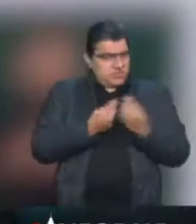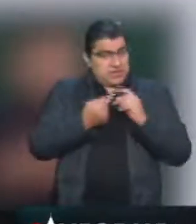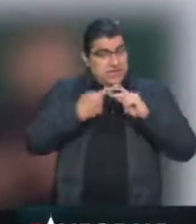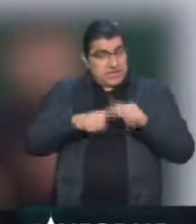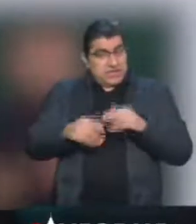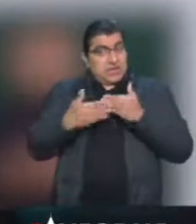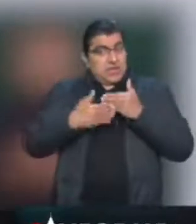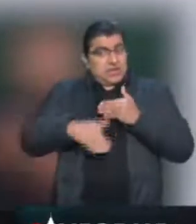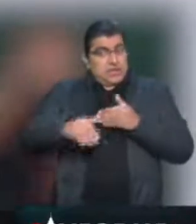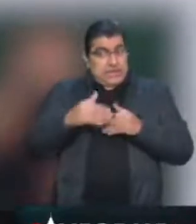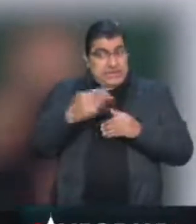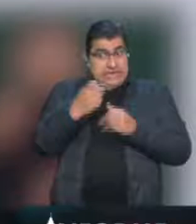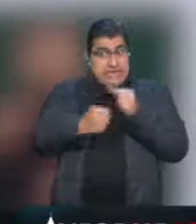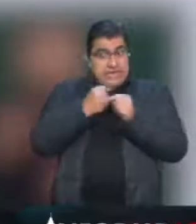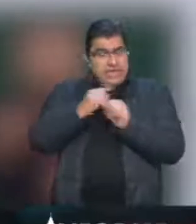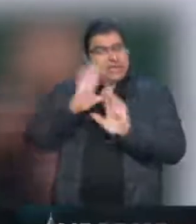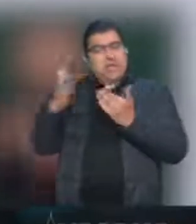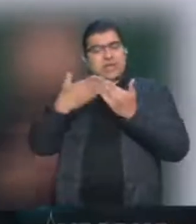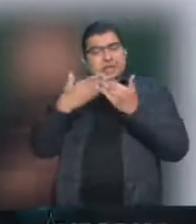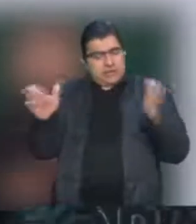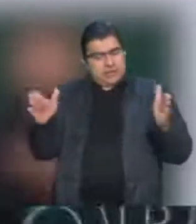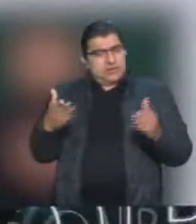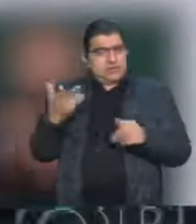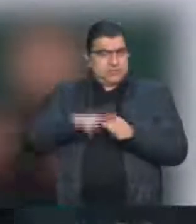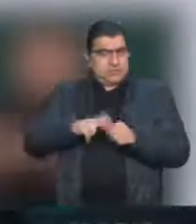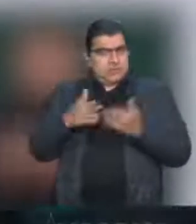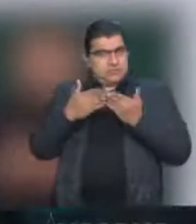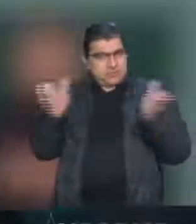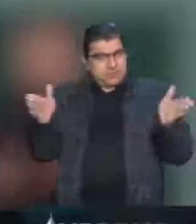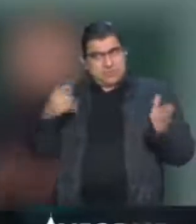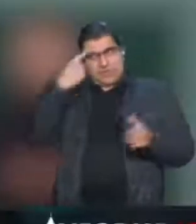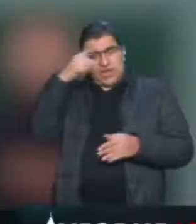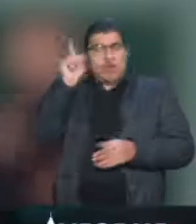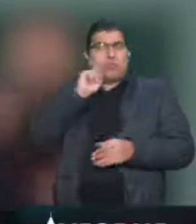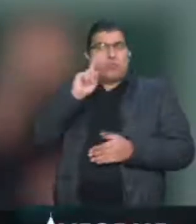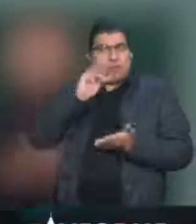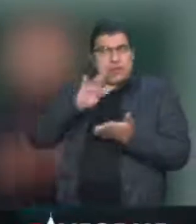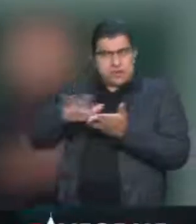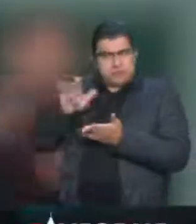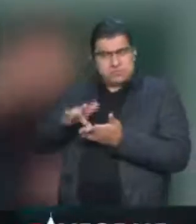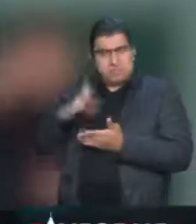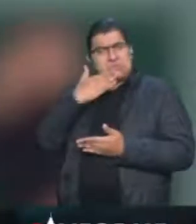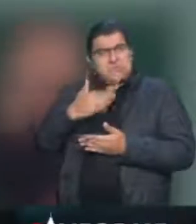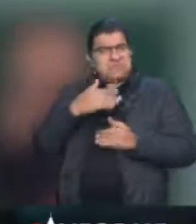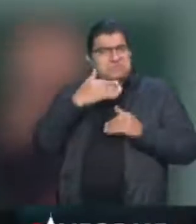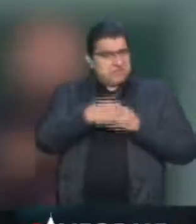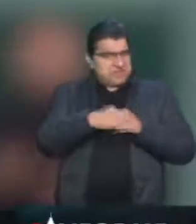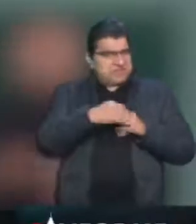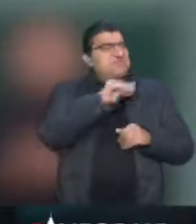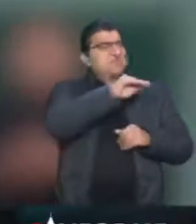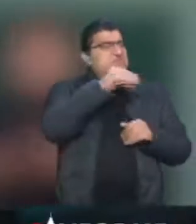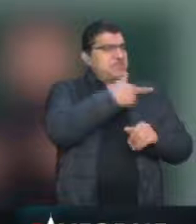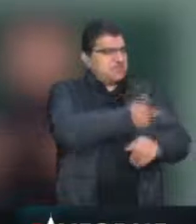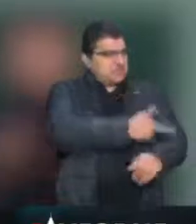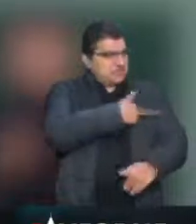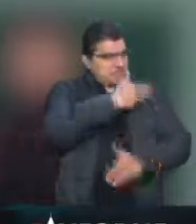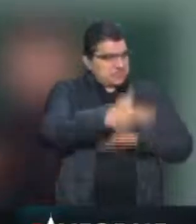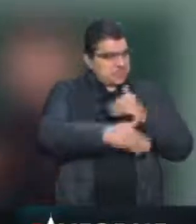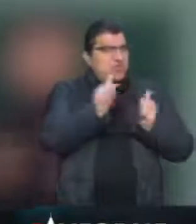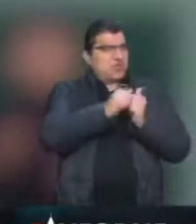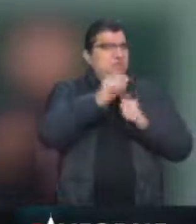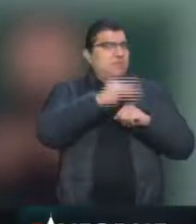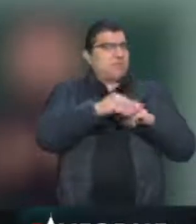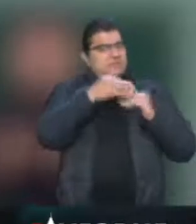funciones antes de que termine el año, ya va a funcionar como Hospital de la Mujer y en tanto se siguen haciendo los trámites. Eso